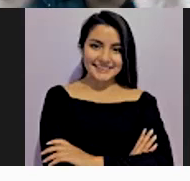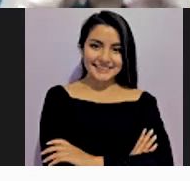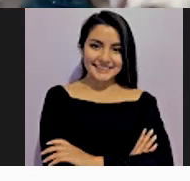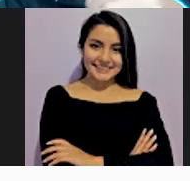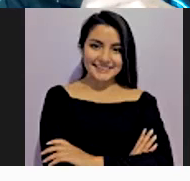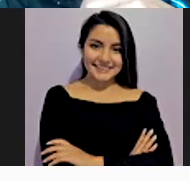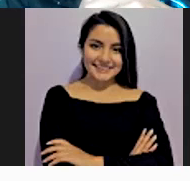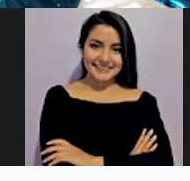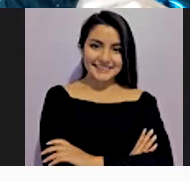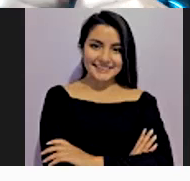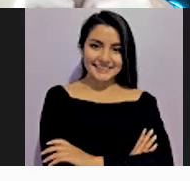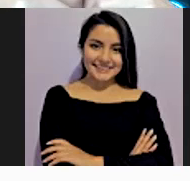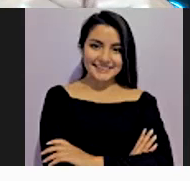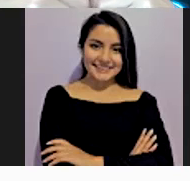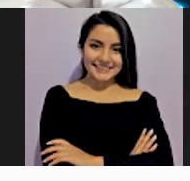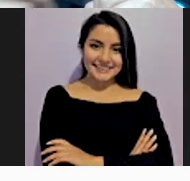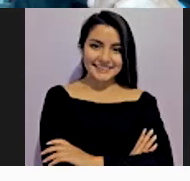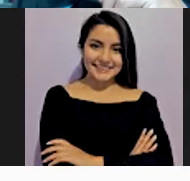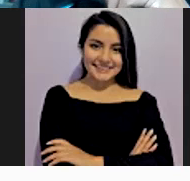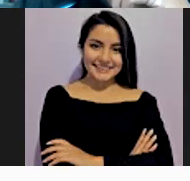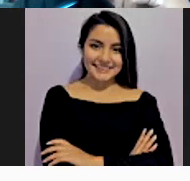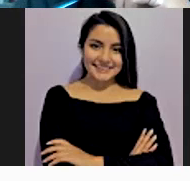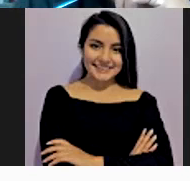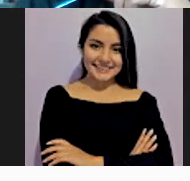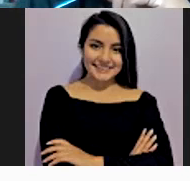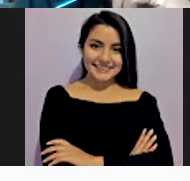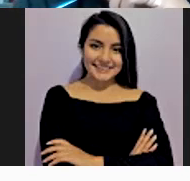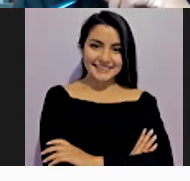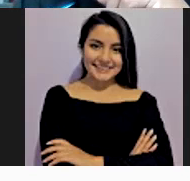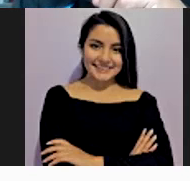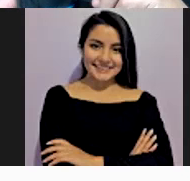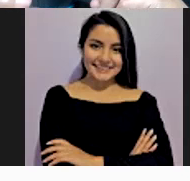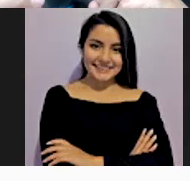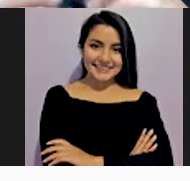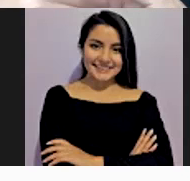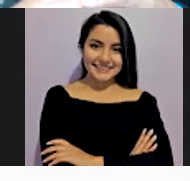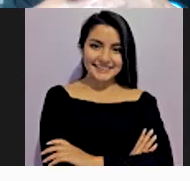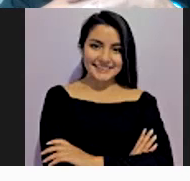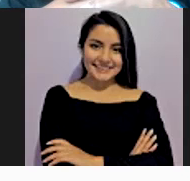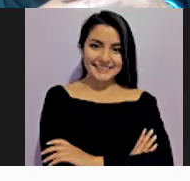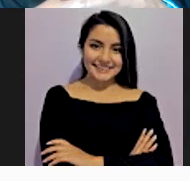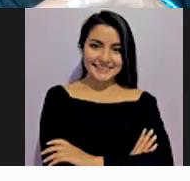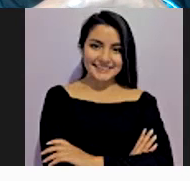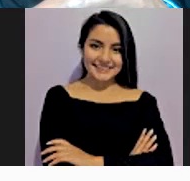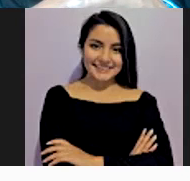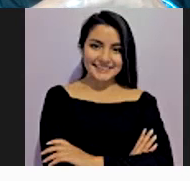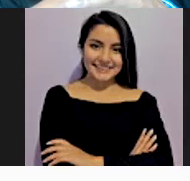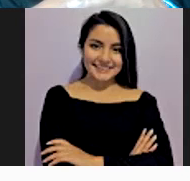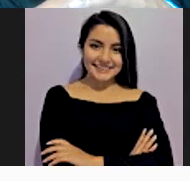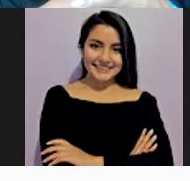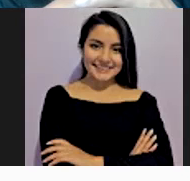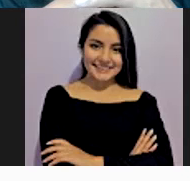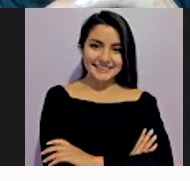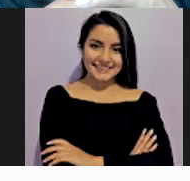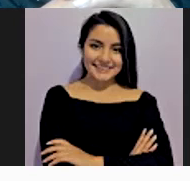potencia, traducido a lo que es la energía cinética en este caso. También dice acá, el transporte es una función inversa al tirante de la corriente